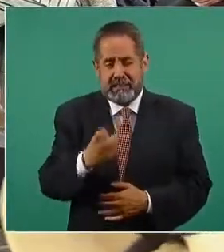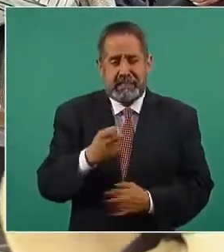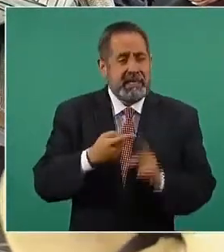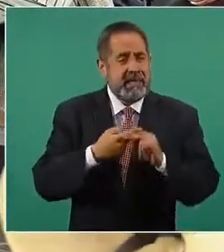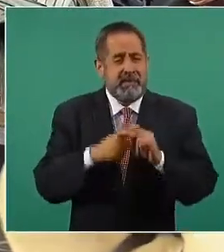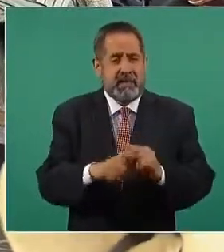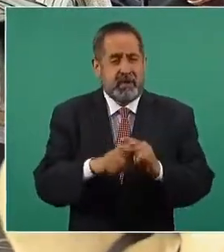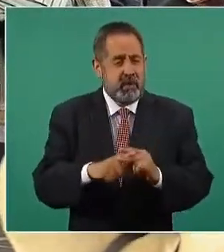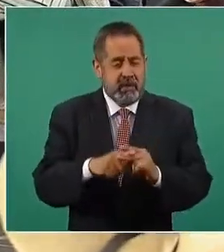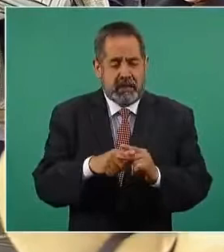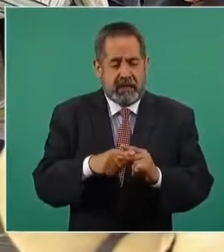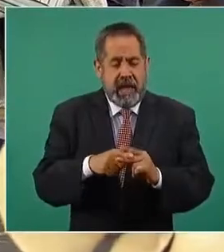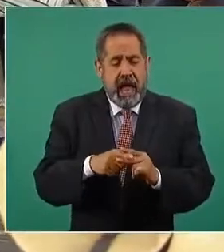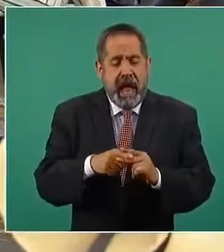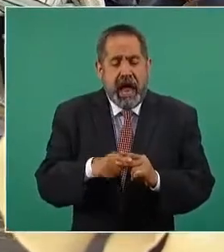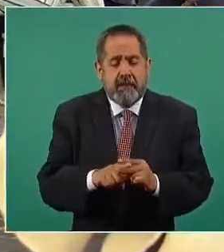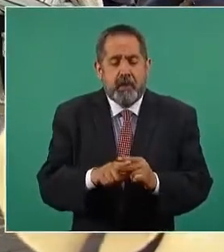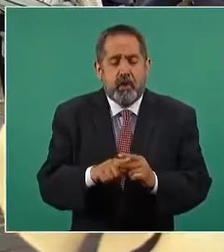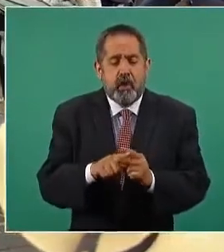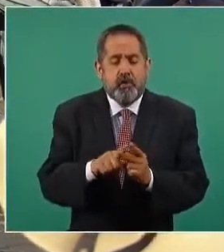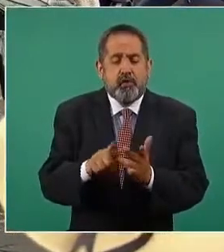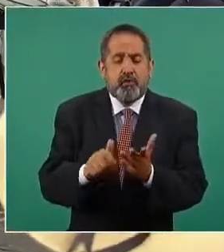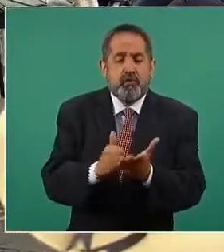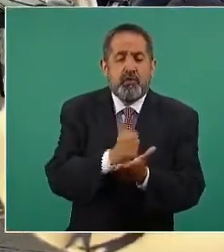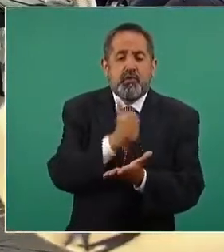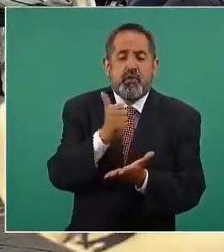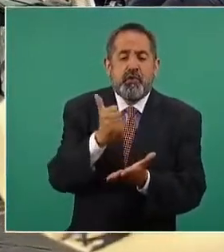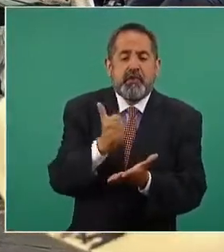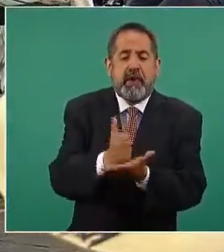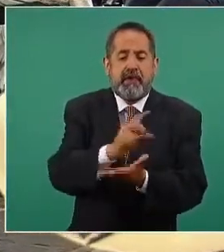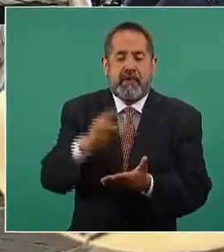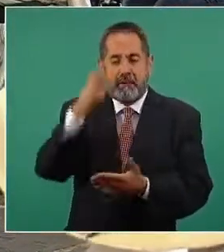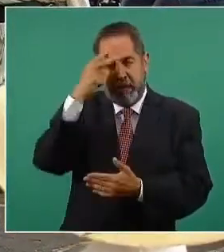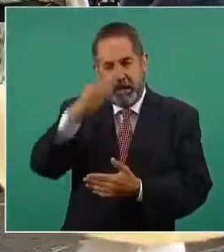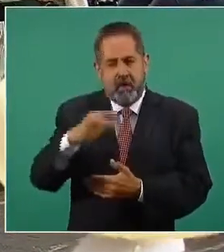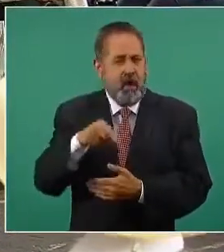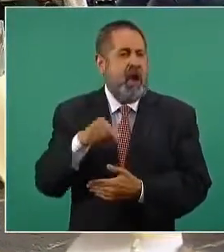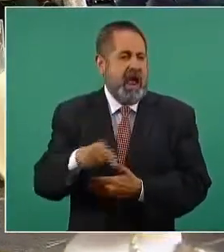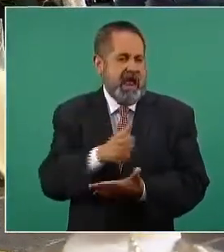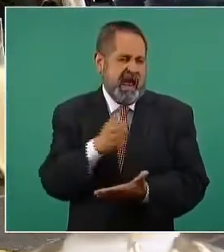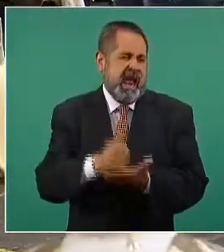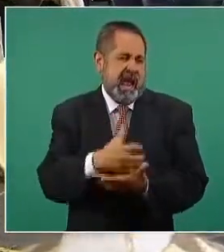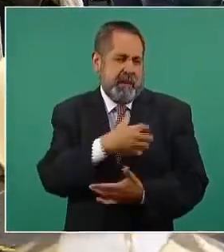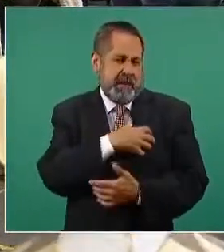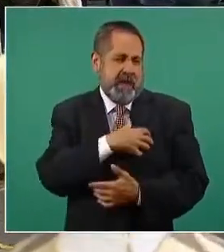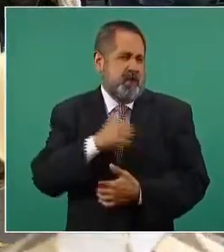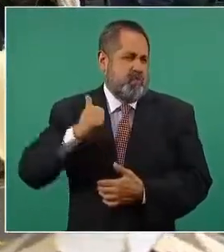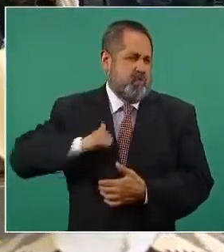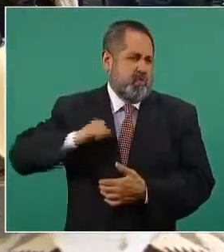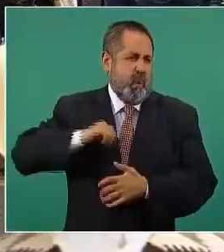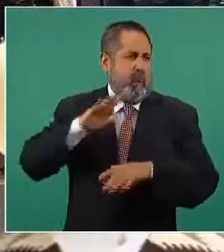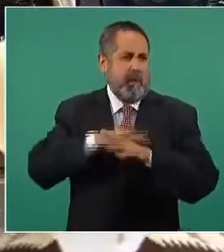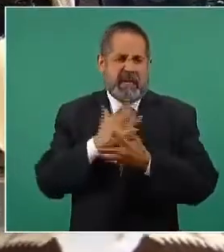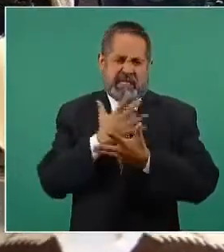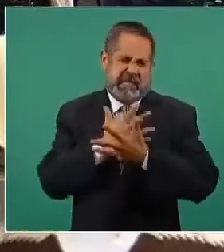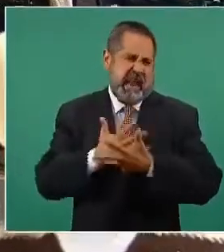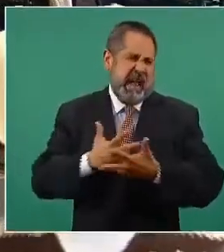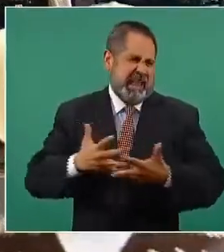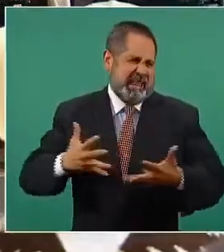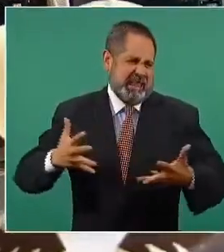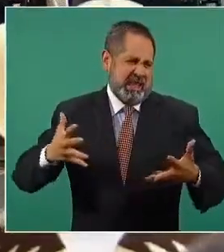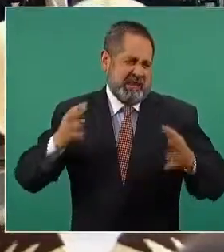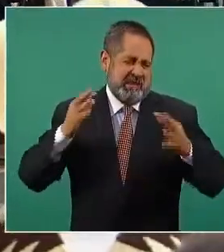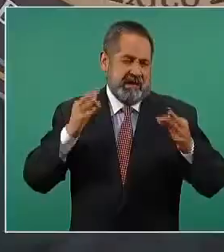la Ciudad de México, que fue desde sus inicios capital de un imperio mucho más vasto al